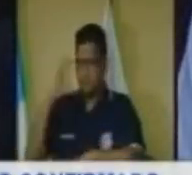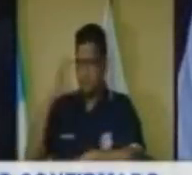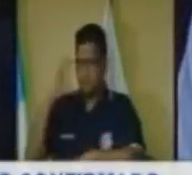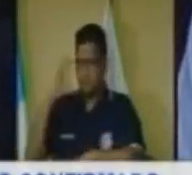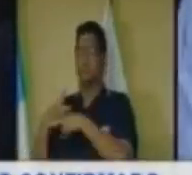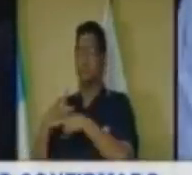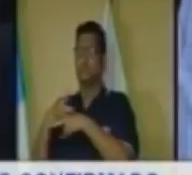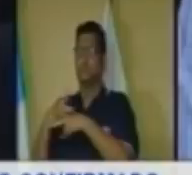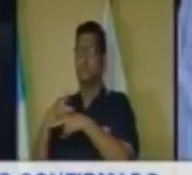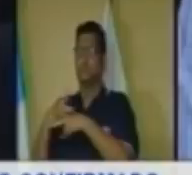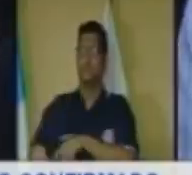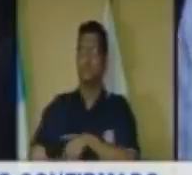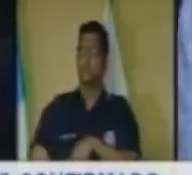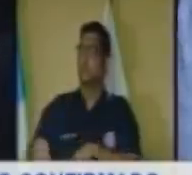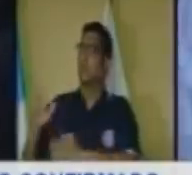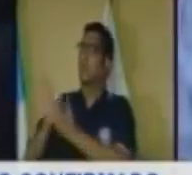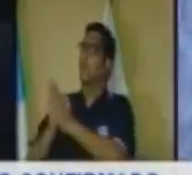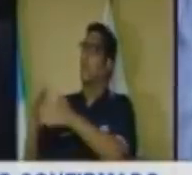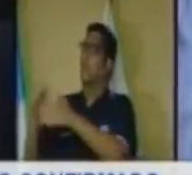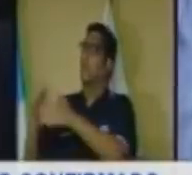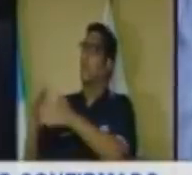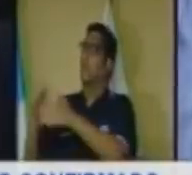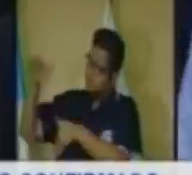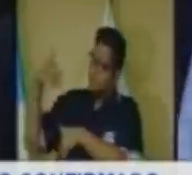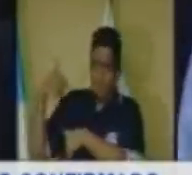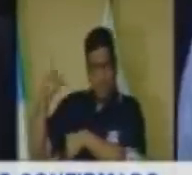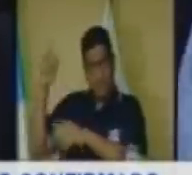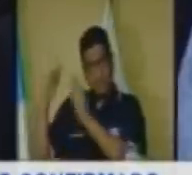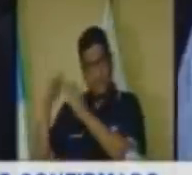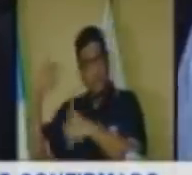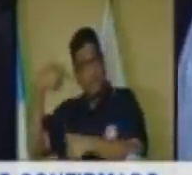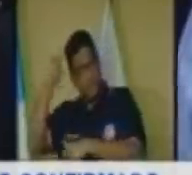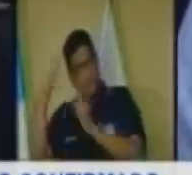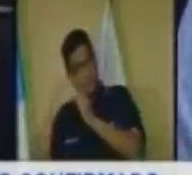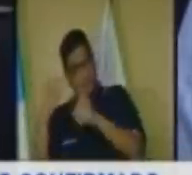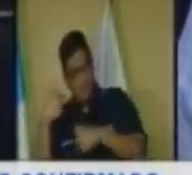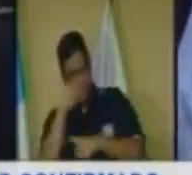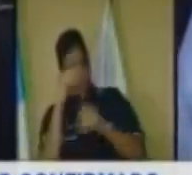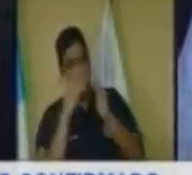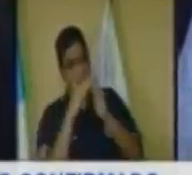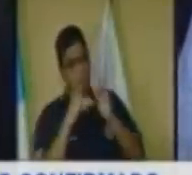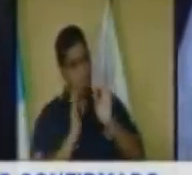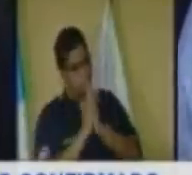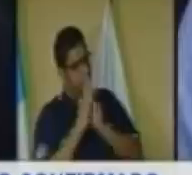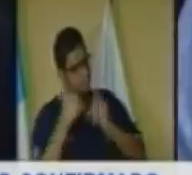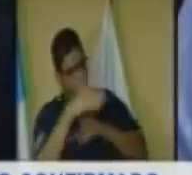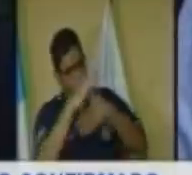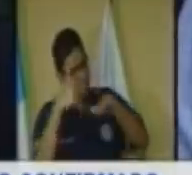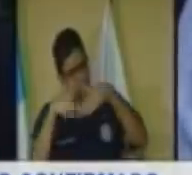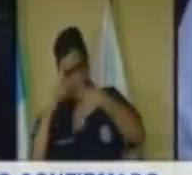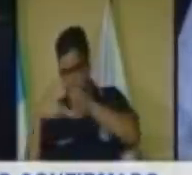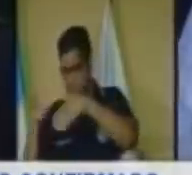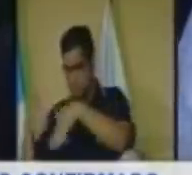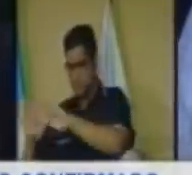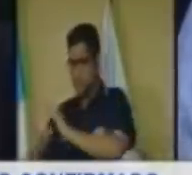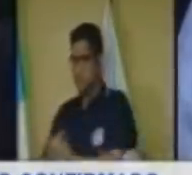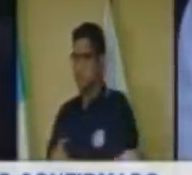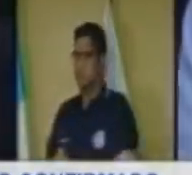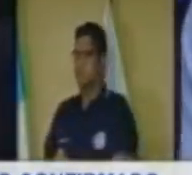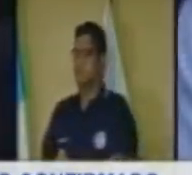instituciones públicas? Me refiero, no sé, quizás en este caso al Congreso. Ahí se reúnen más de 100 personas. ¿Qué medidas se van a tomar en las